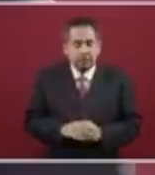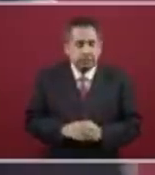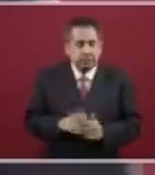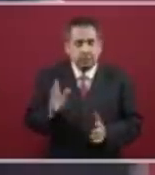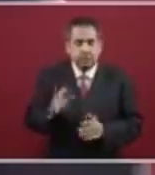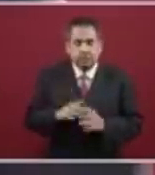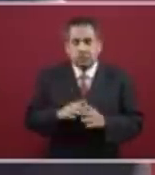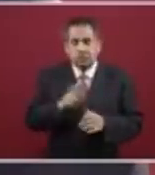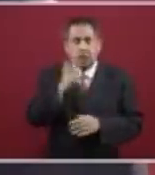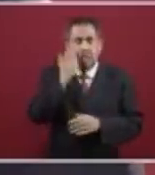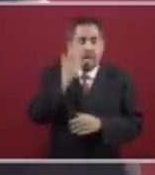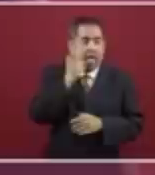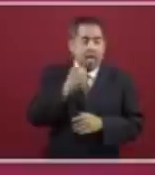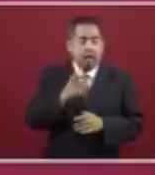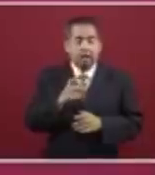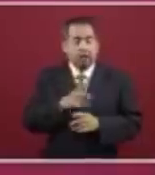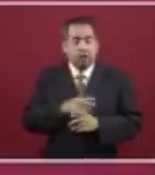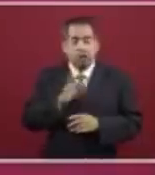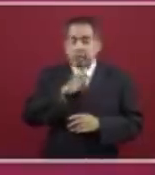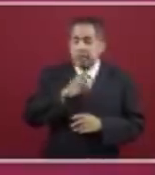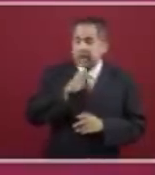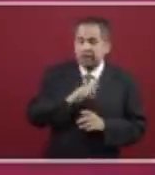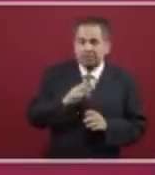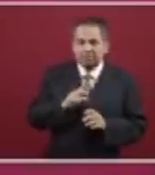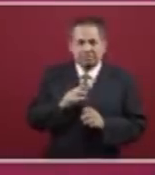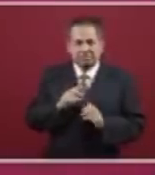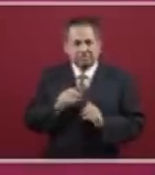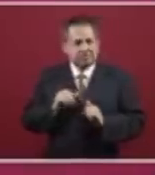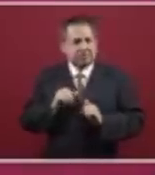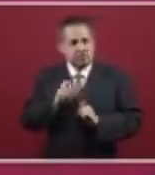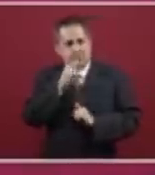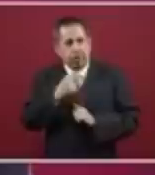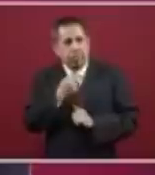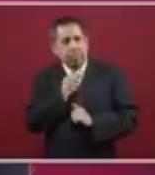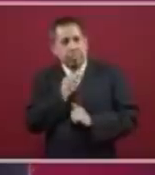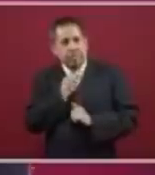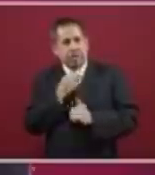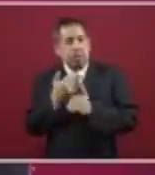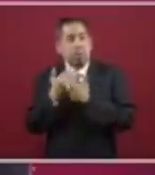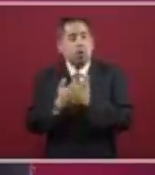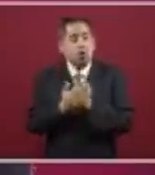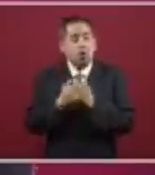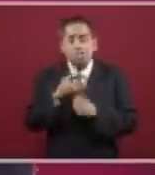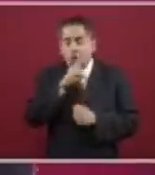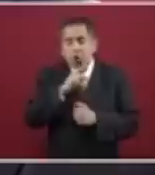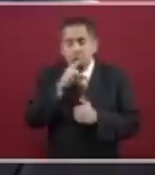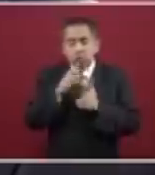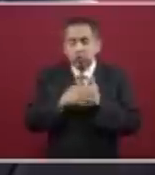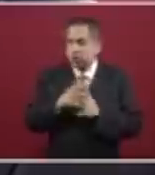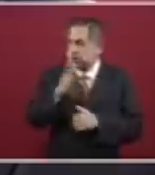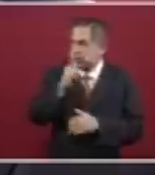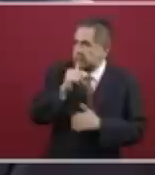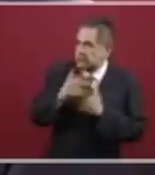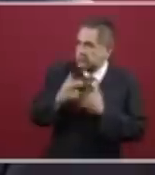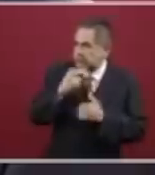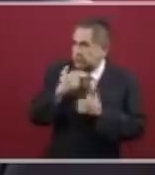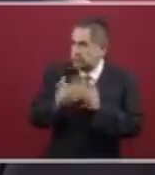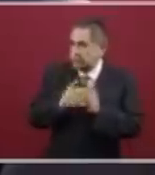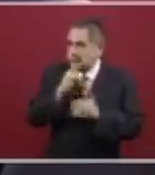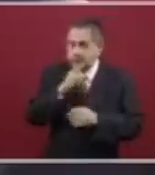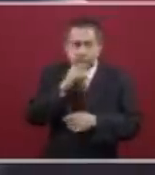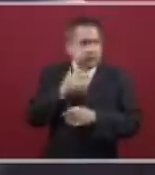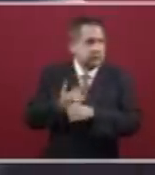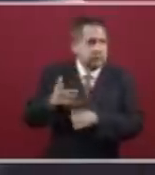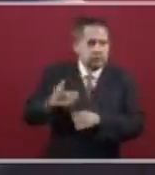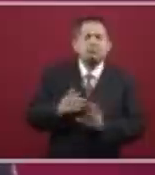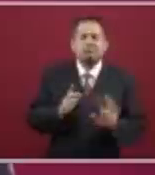me pongo camisa de fuerza hablando de que pronto va a haber paz y va a haber tranquilidad y